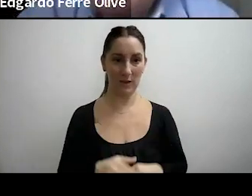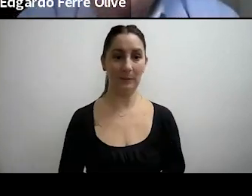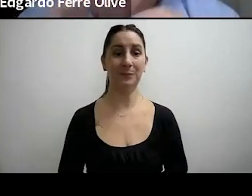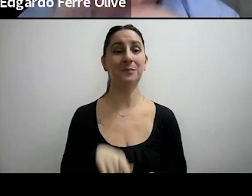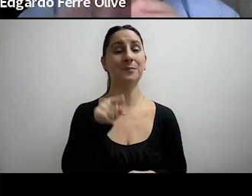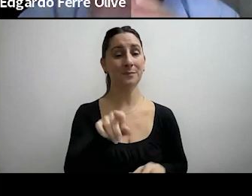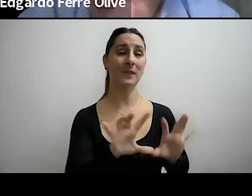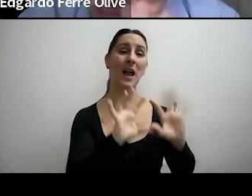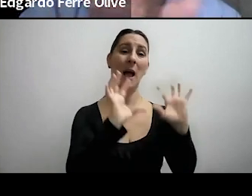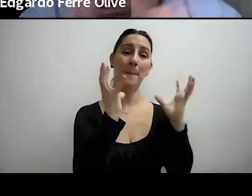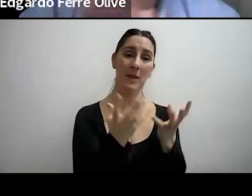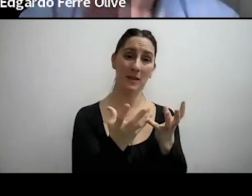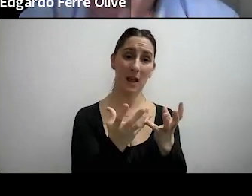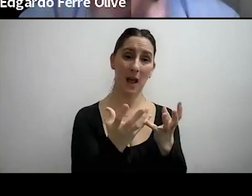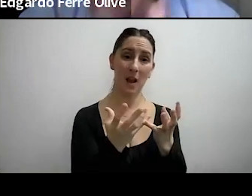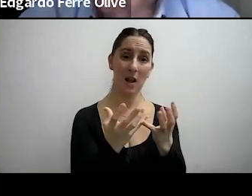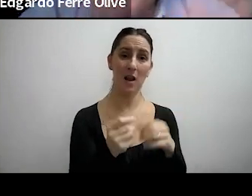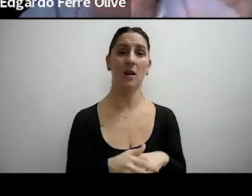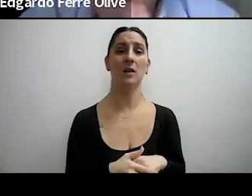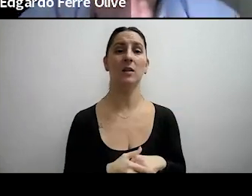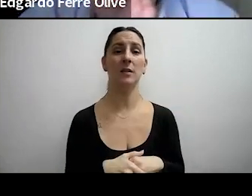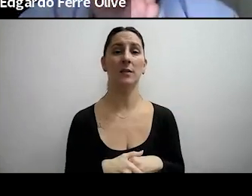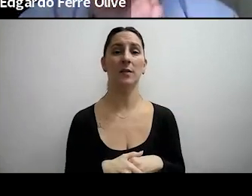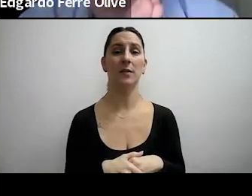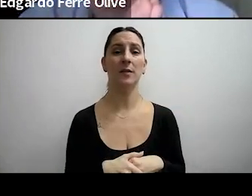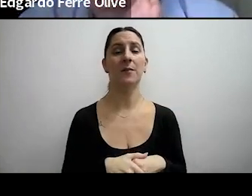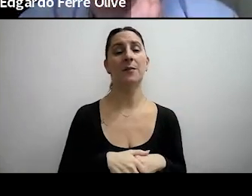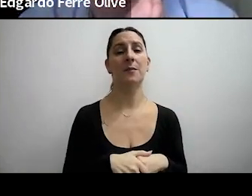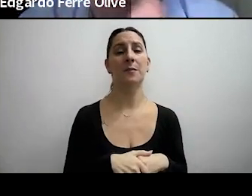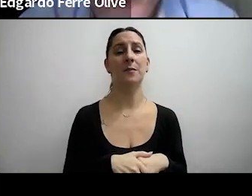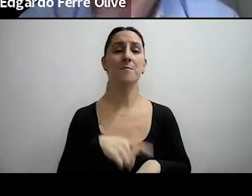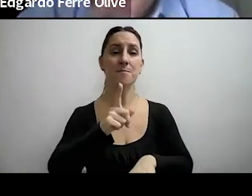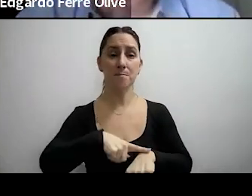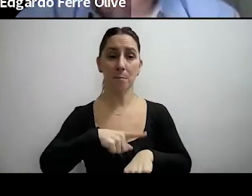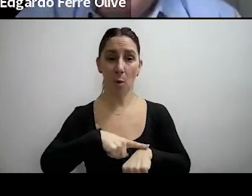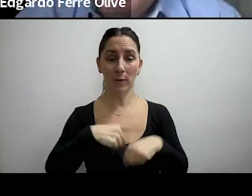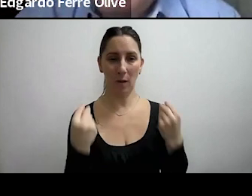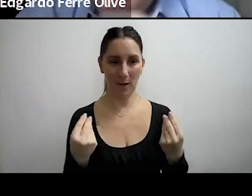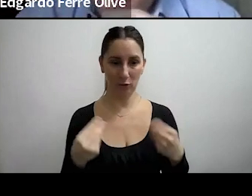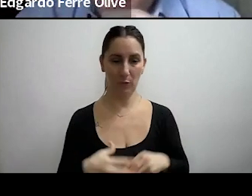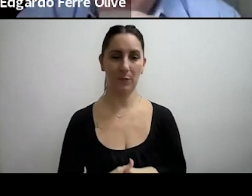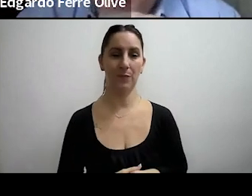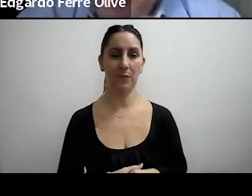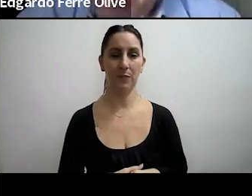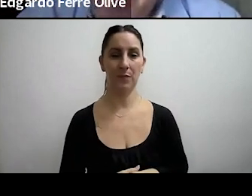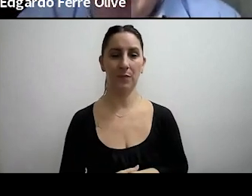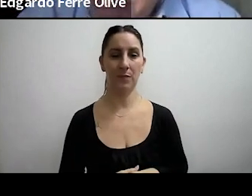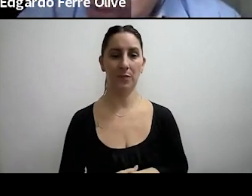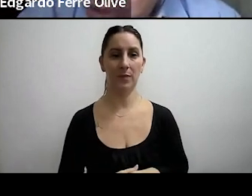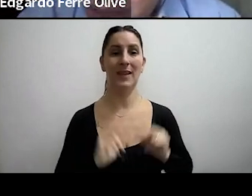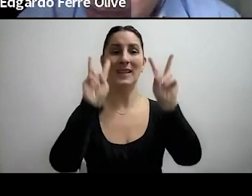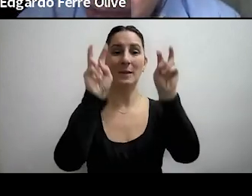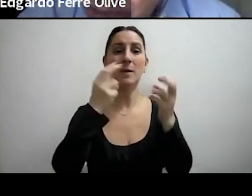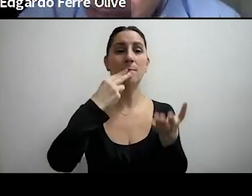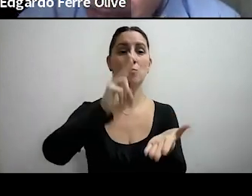ambiental, se hizo como ambiental, porque lo que pasó con en ese momento, ¿qué fue? El tema del impuesto ambiental del